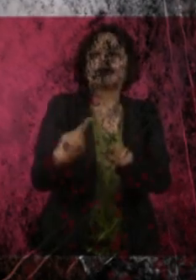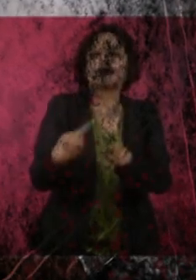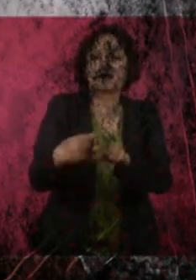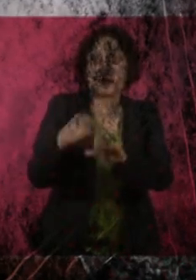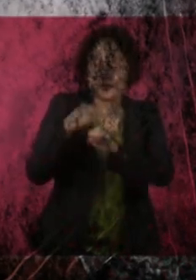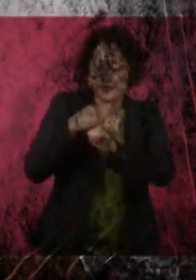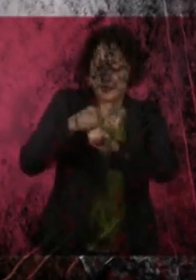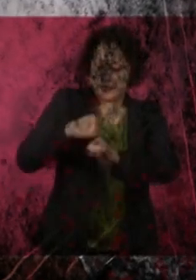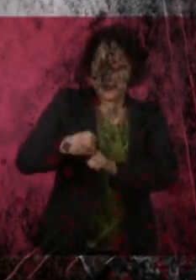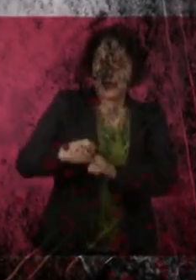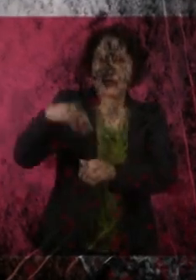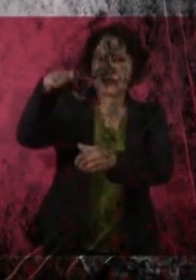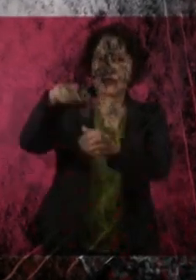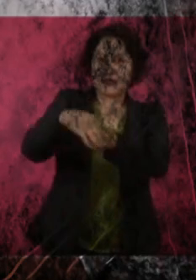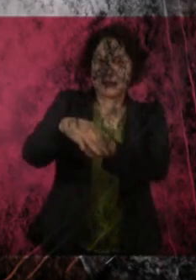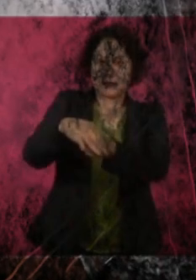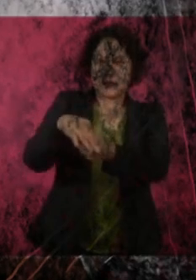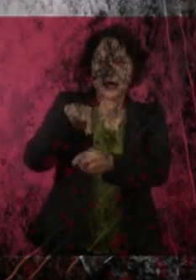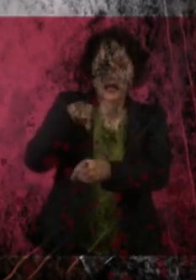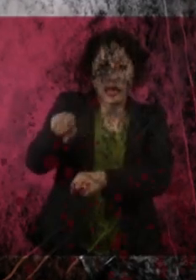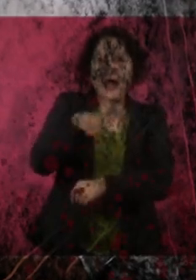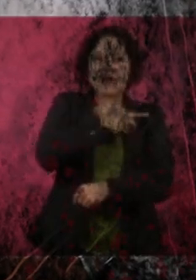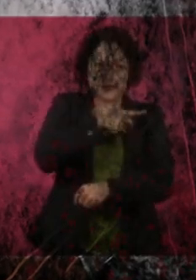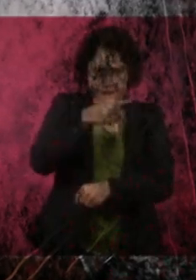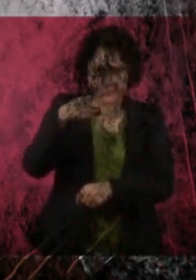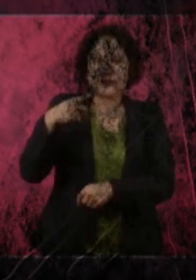de su lado, él se la puede pasar por el arco del triunfo.